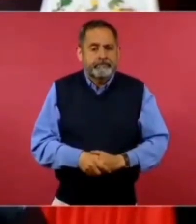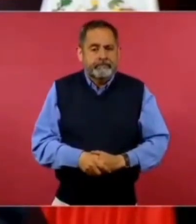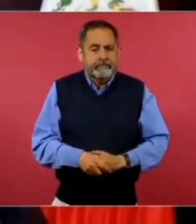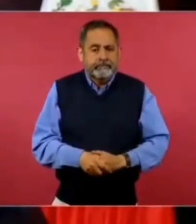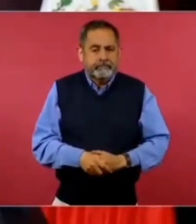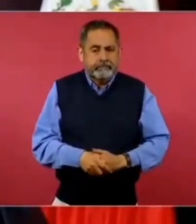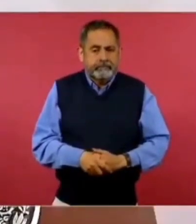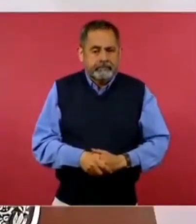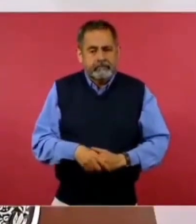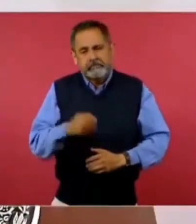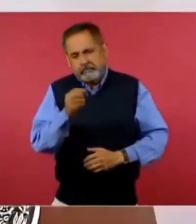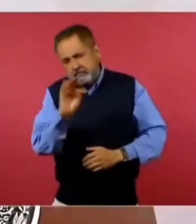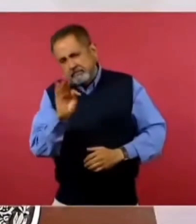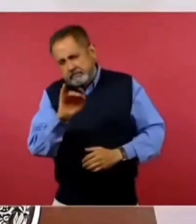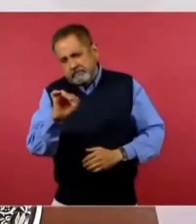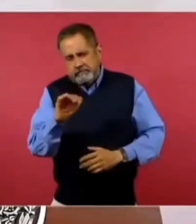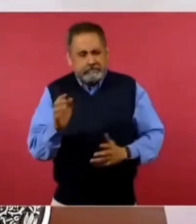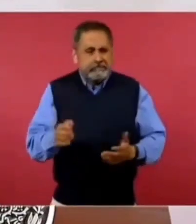O sí,